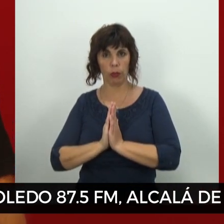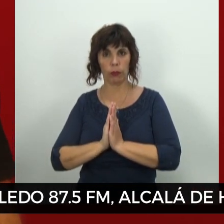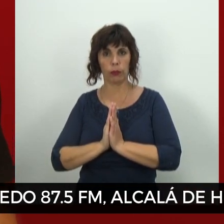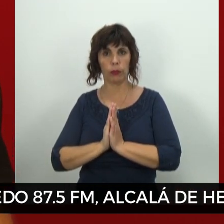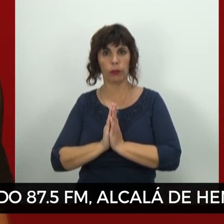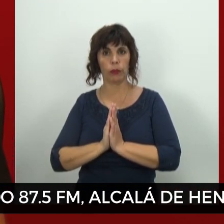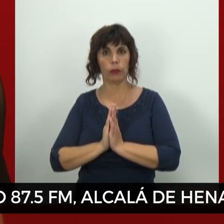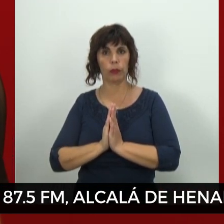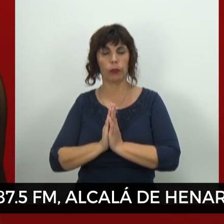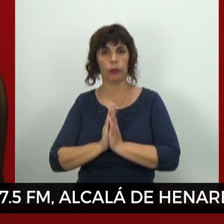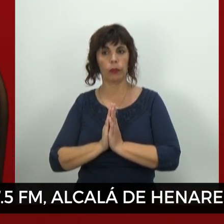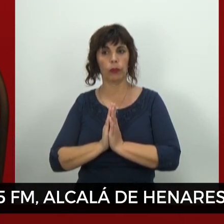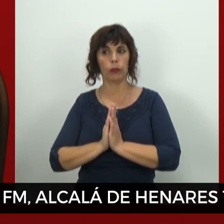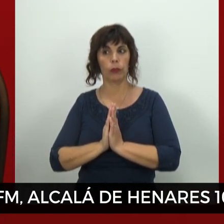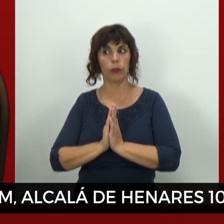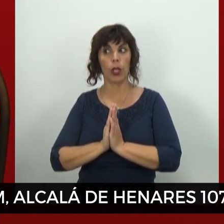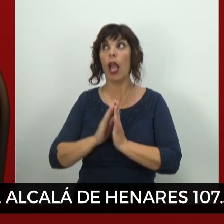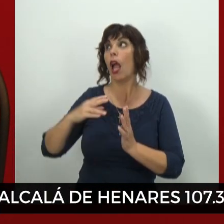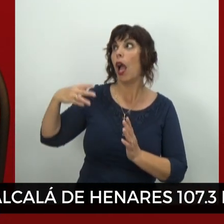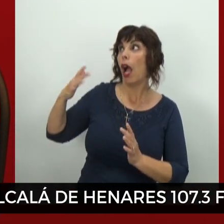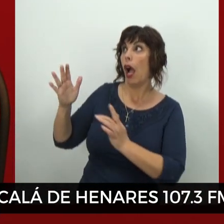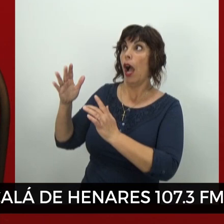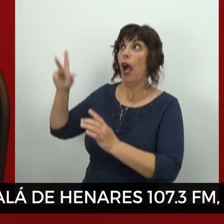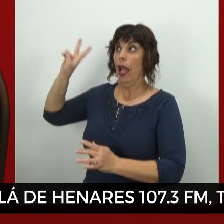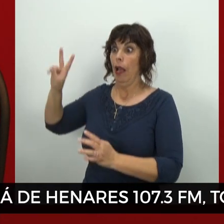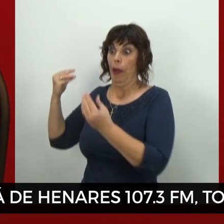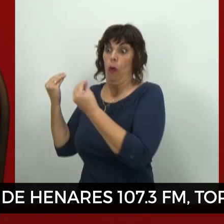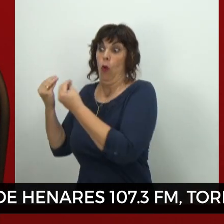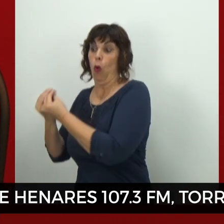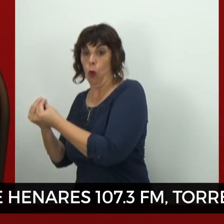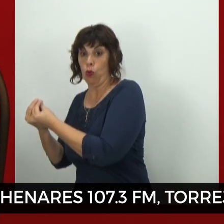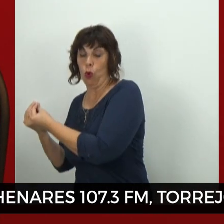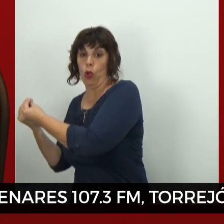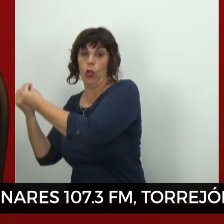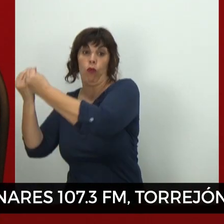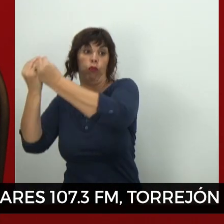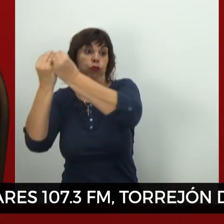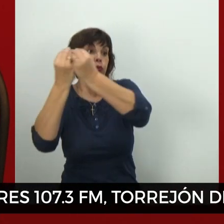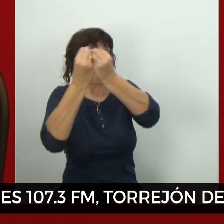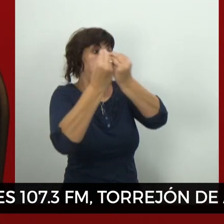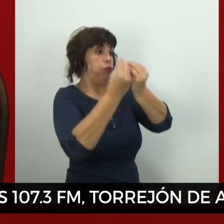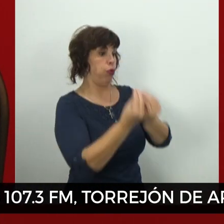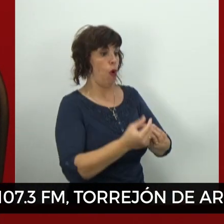Él cogió el Verbo y lo implantó en el vientre,